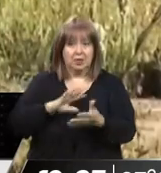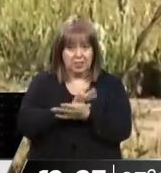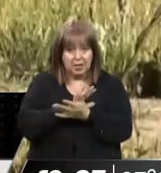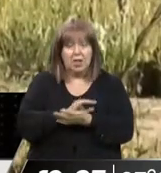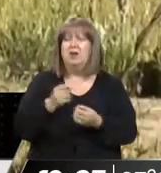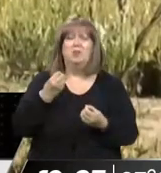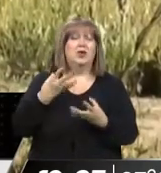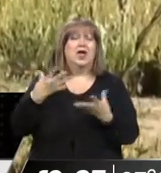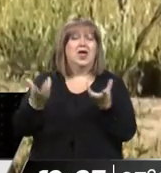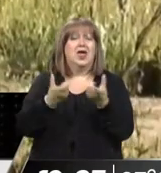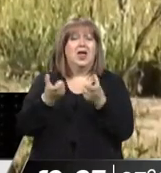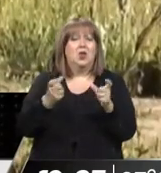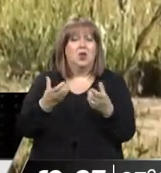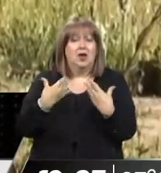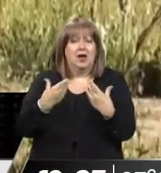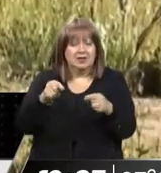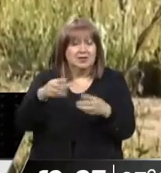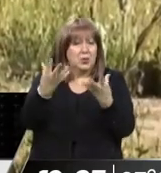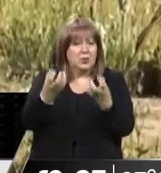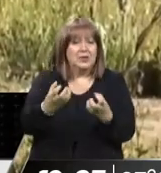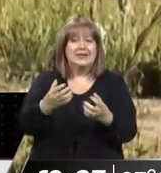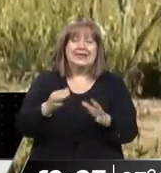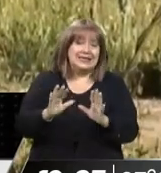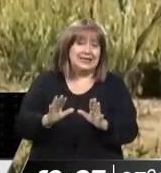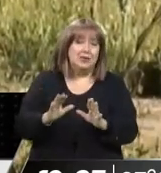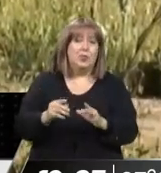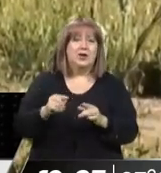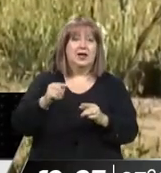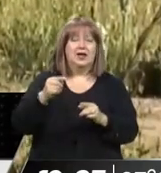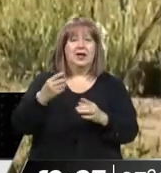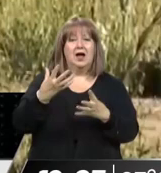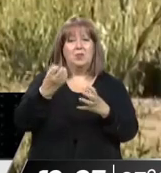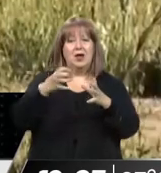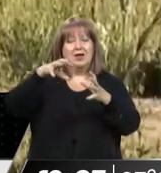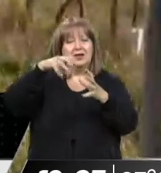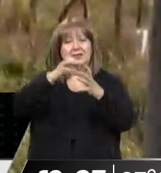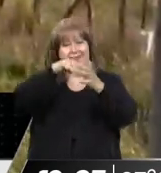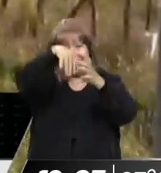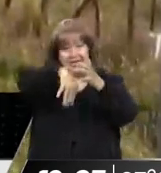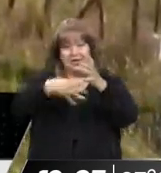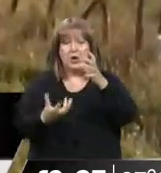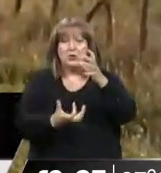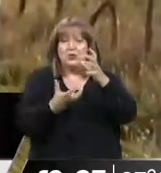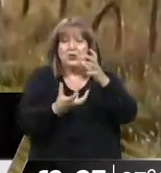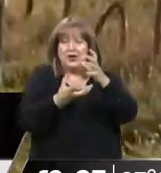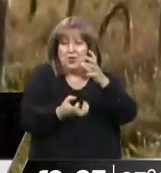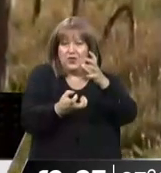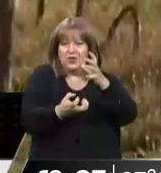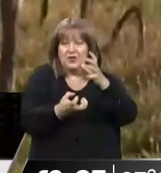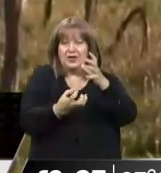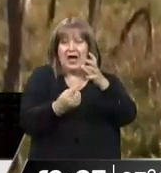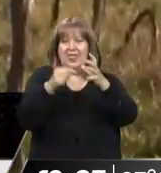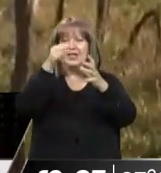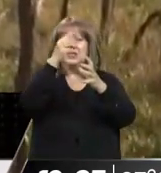le afecta mucho, no solamente el daño para ahora, sino que también le produce un daño en la parte de su